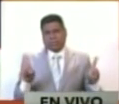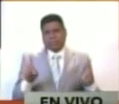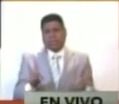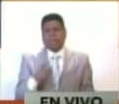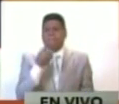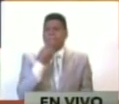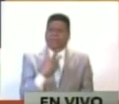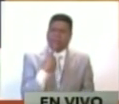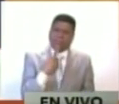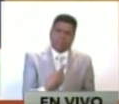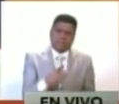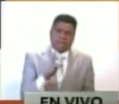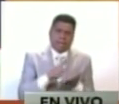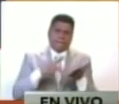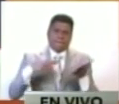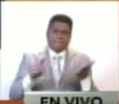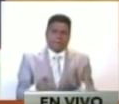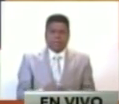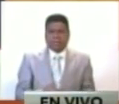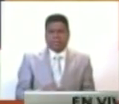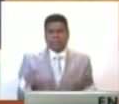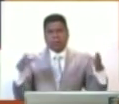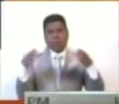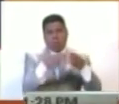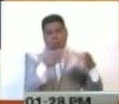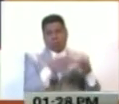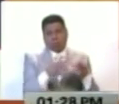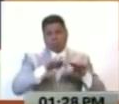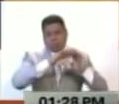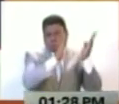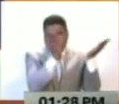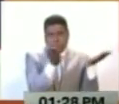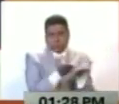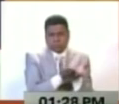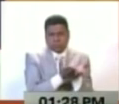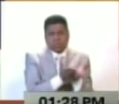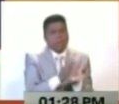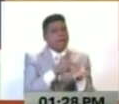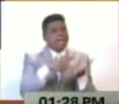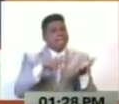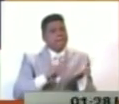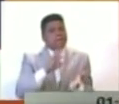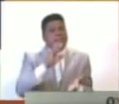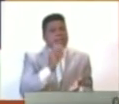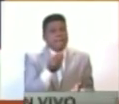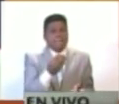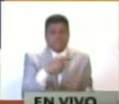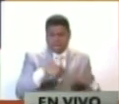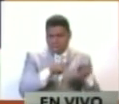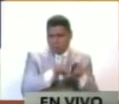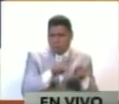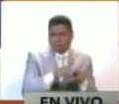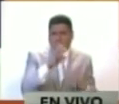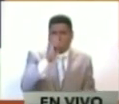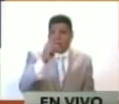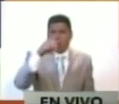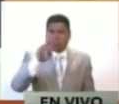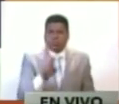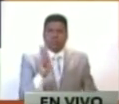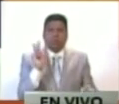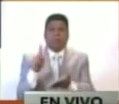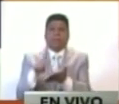decíamos, formamos parte de 2/3 de las Naciones Unidas y bueno, tenemos que tener mayor presencia y participación en la